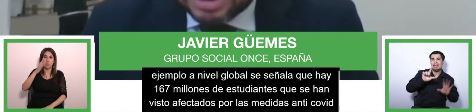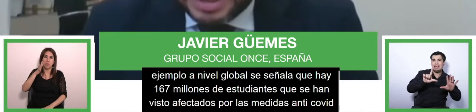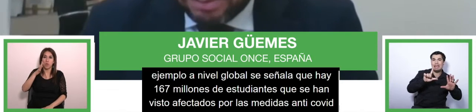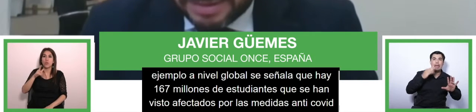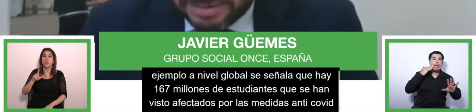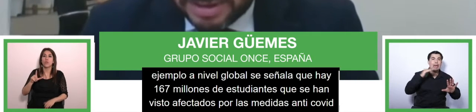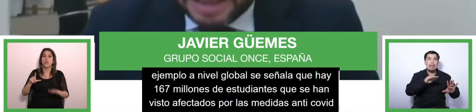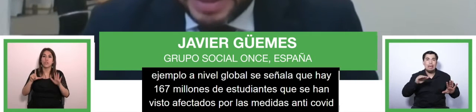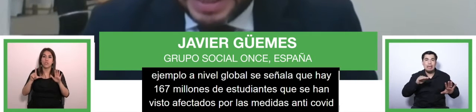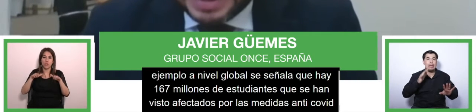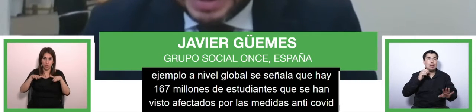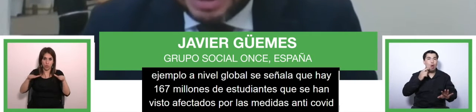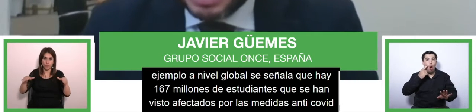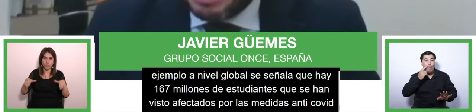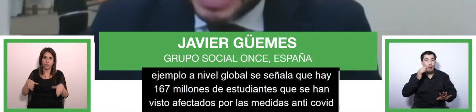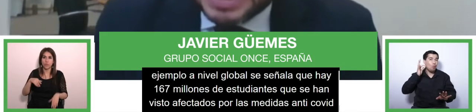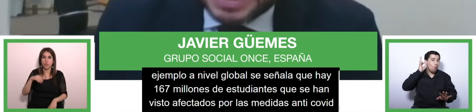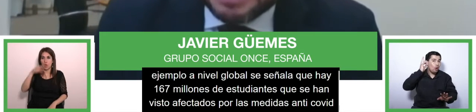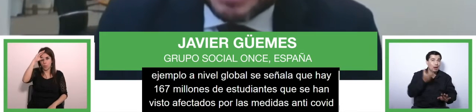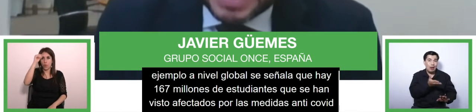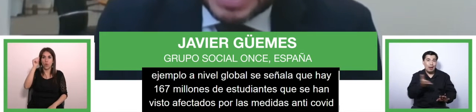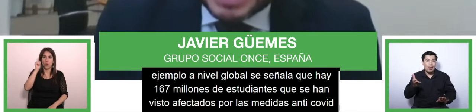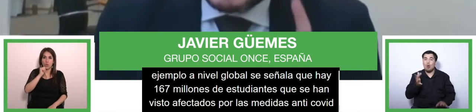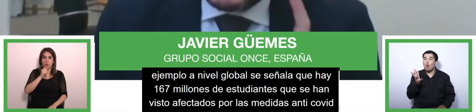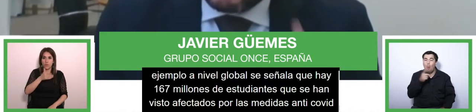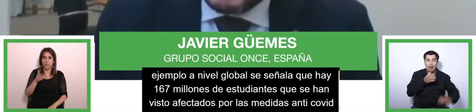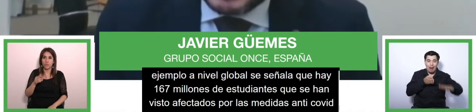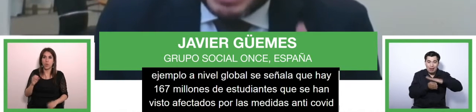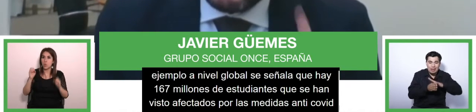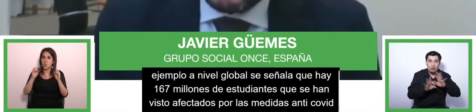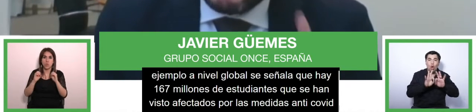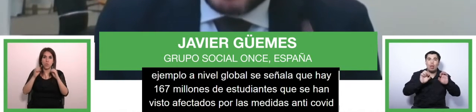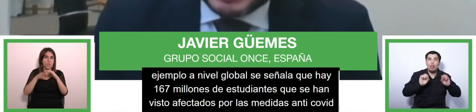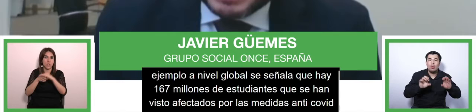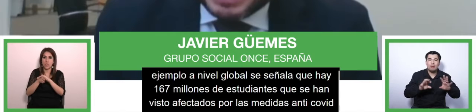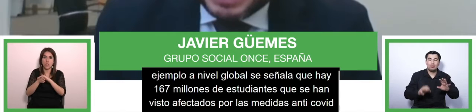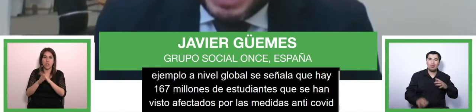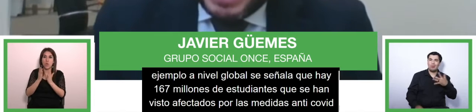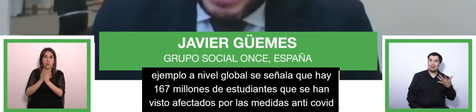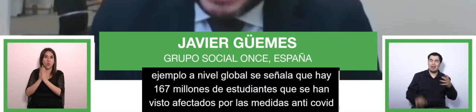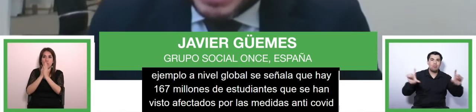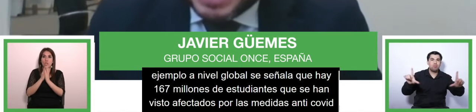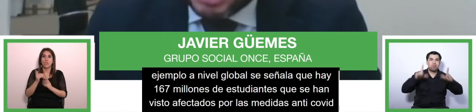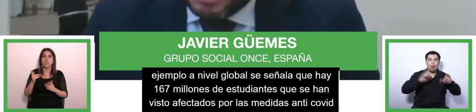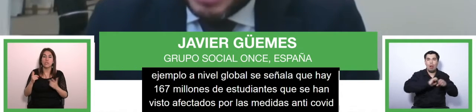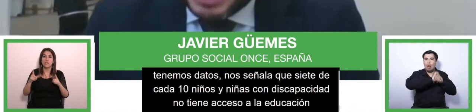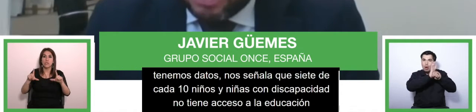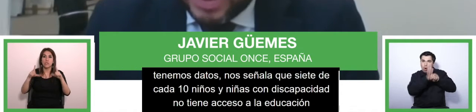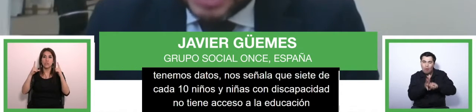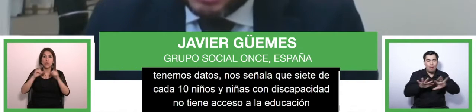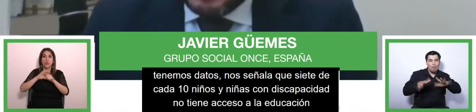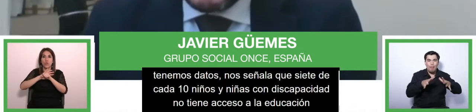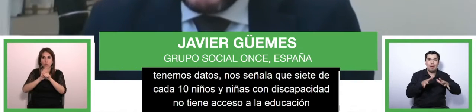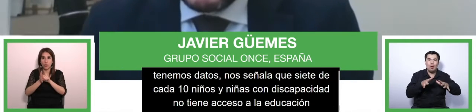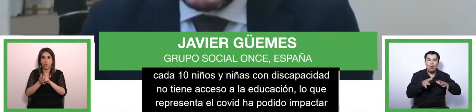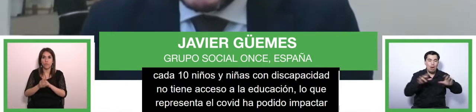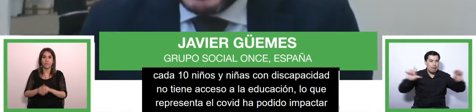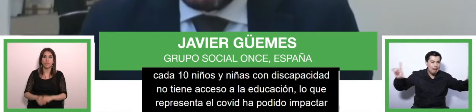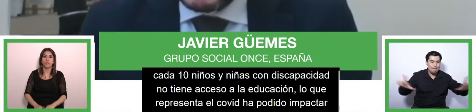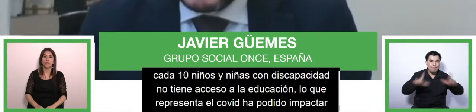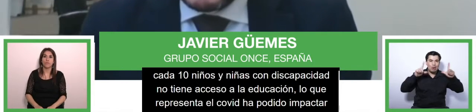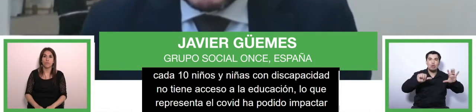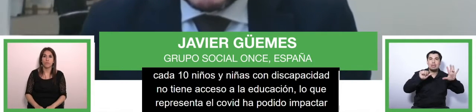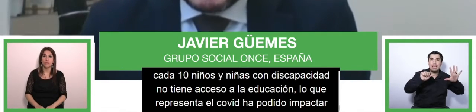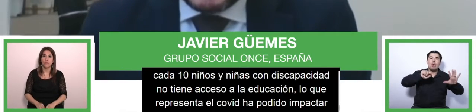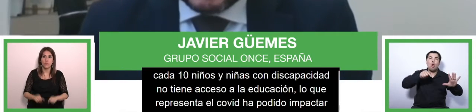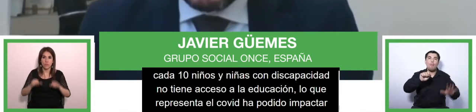tienen acceso a la educación en América Latina, lo que representa que el COVID ha podido impactar en 6,4 millones de